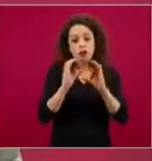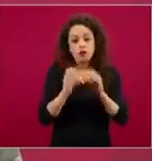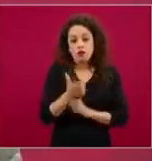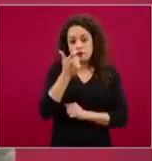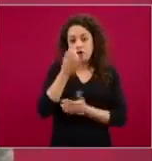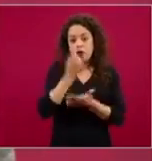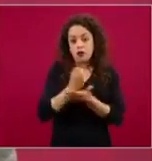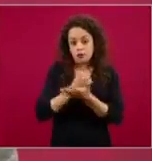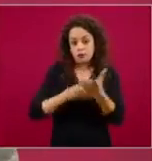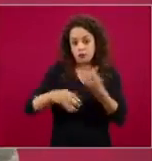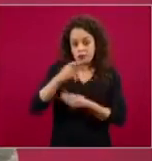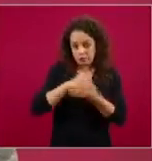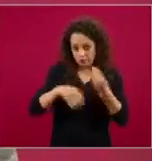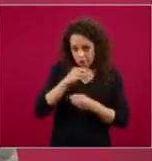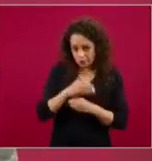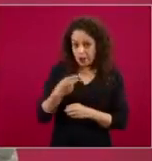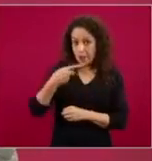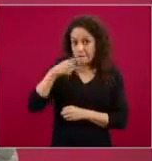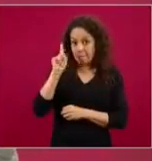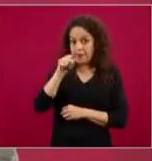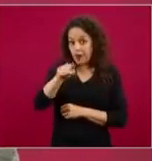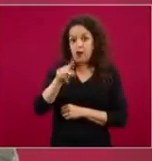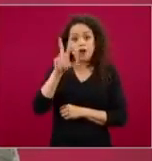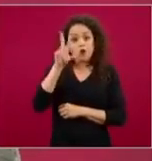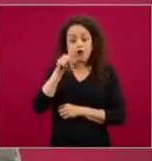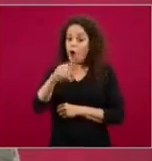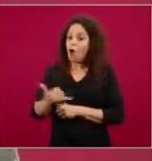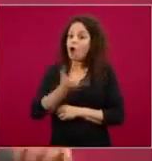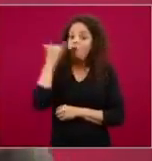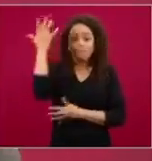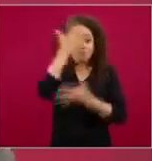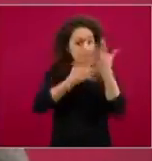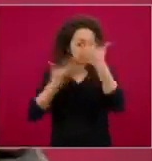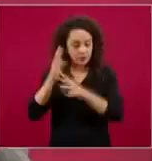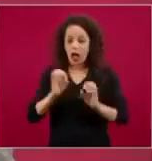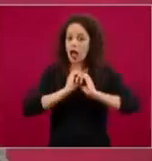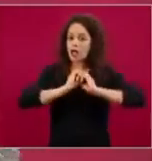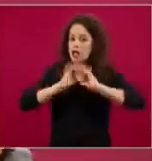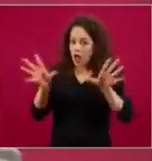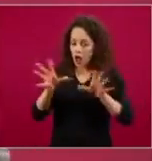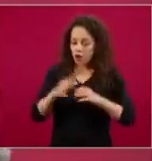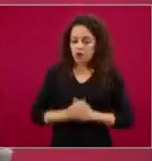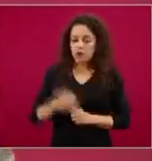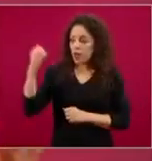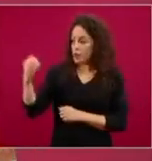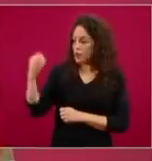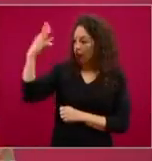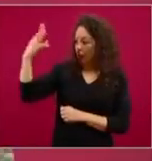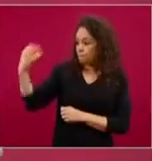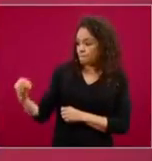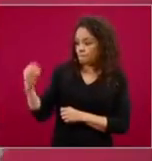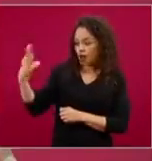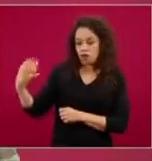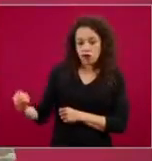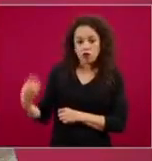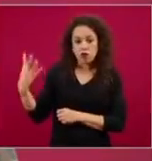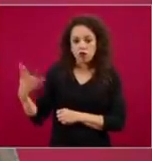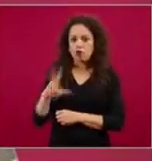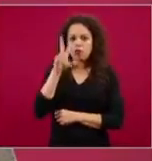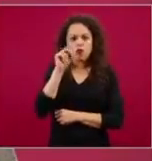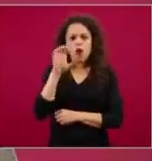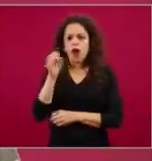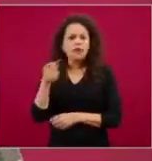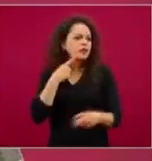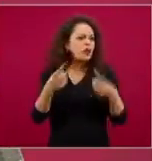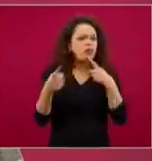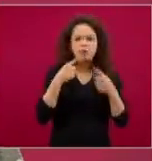medidas. Que nomás para que no se quede la impresión, claro, no. Que quede muy claramente asentado. El semáforo es un instrumento objetivo, no está sujeto a ninguna discusión